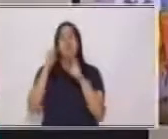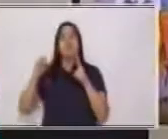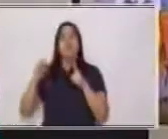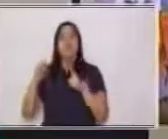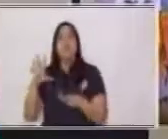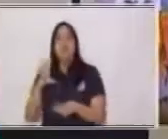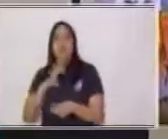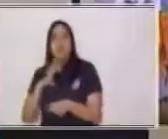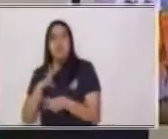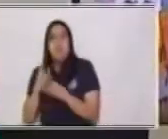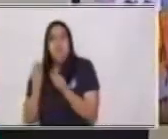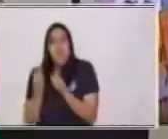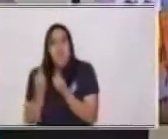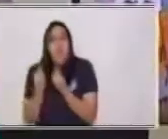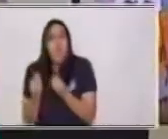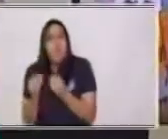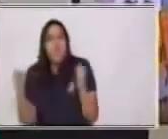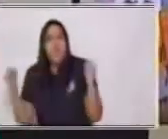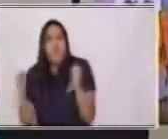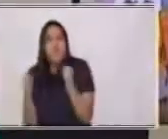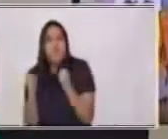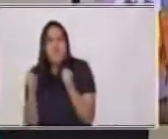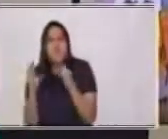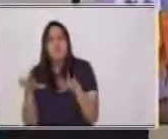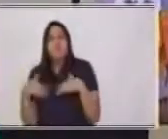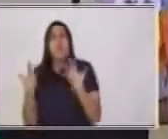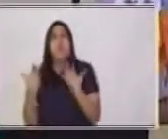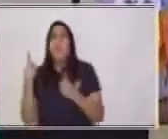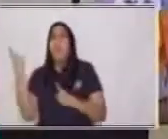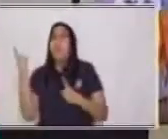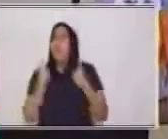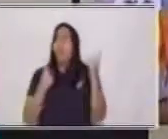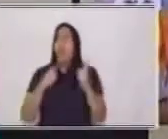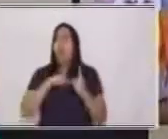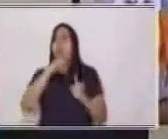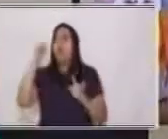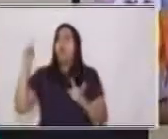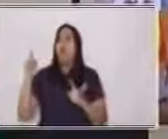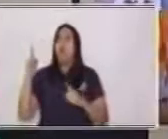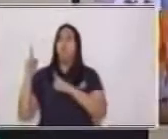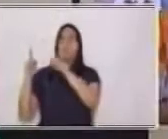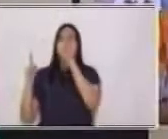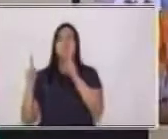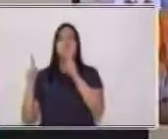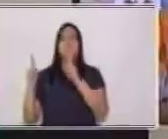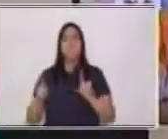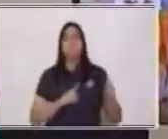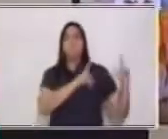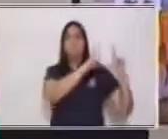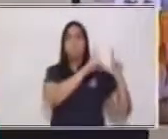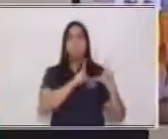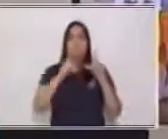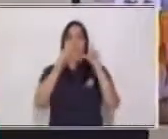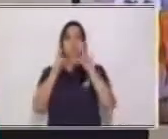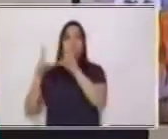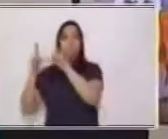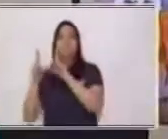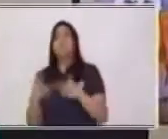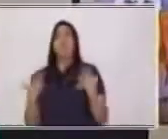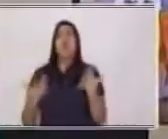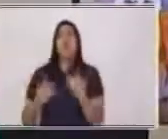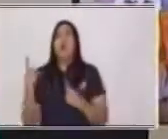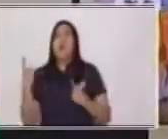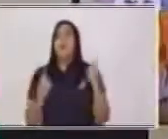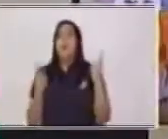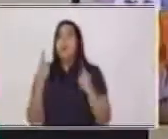oración? ¿Será que va en las oraciones negativas? No, ¿verdad? ¿Ves que tiene unos símbolos al principio y